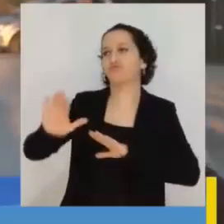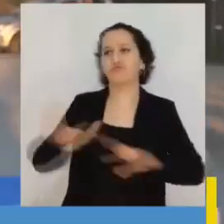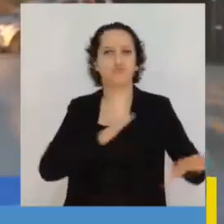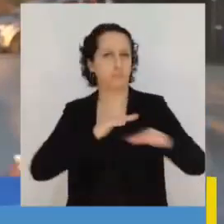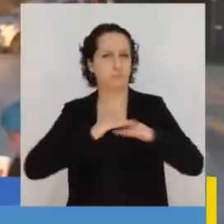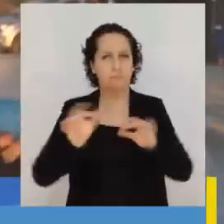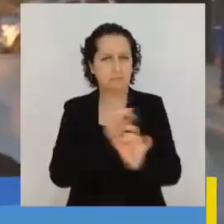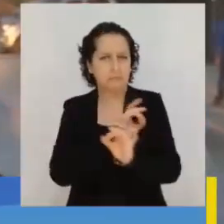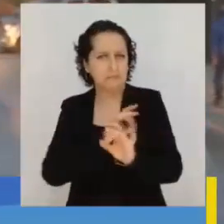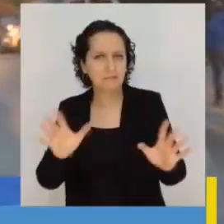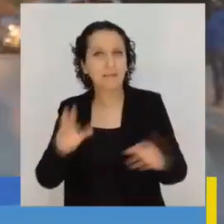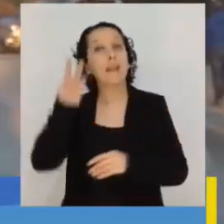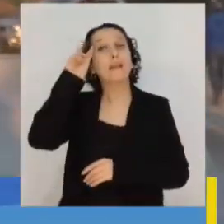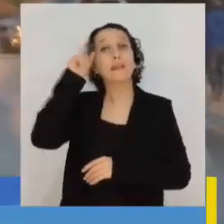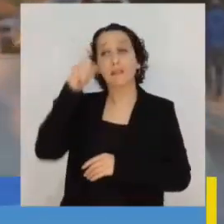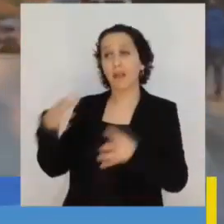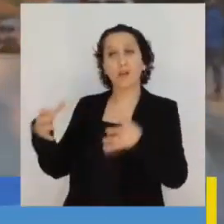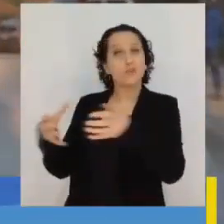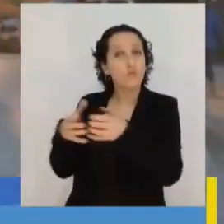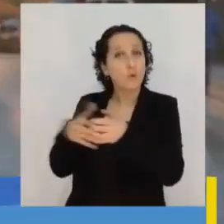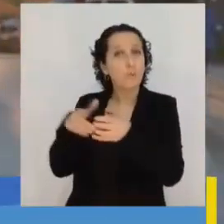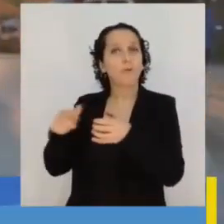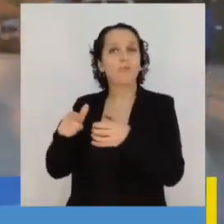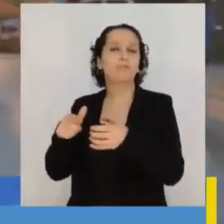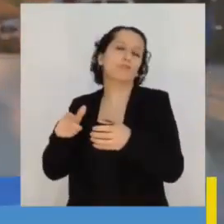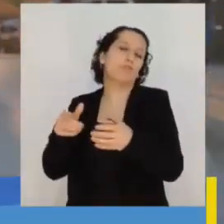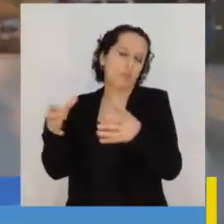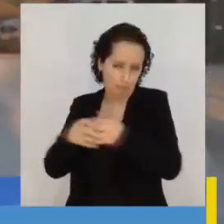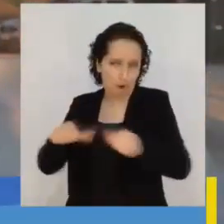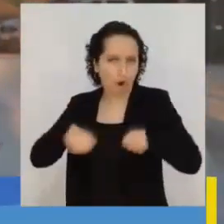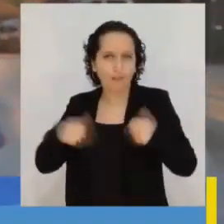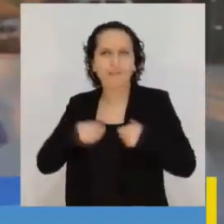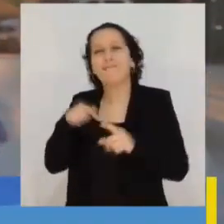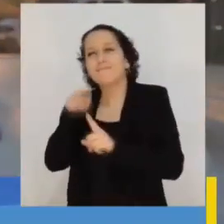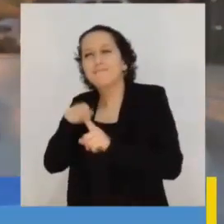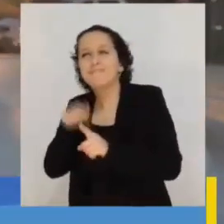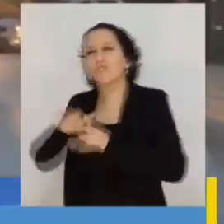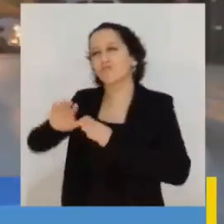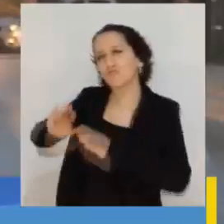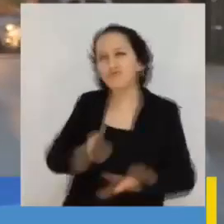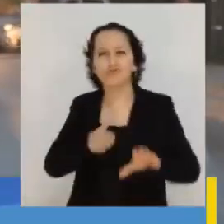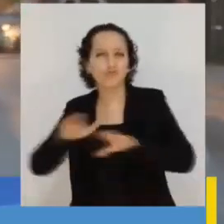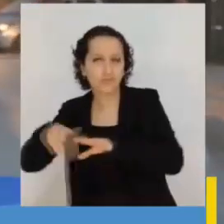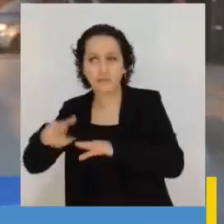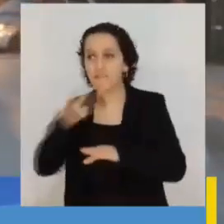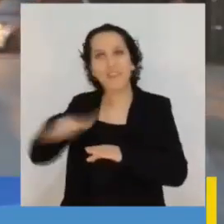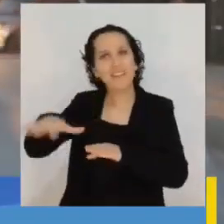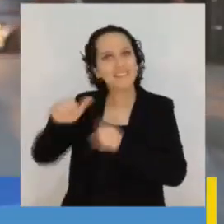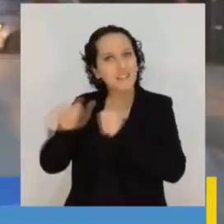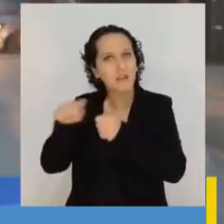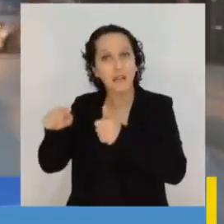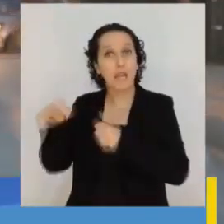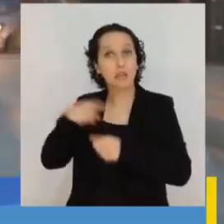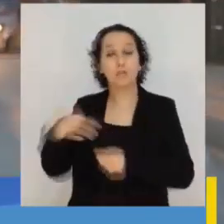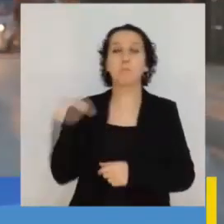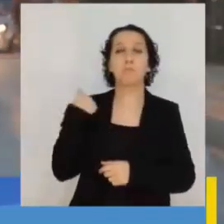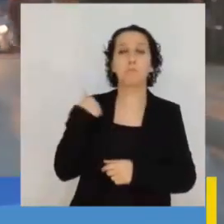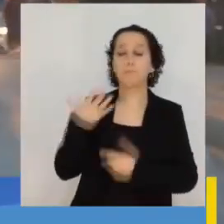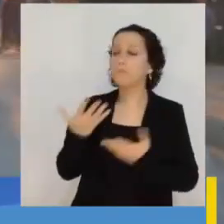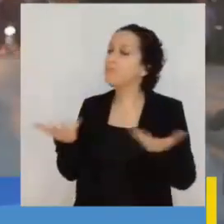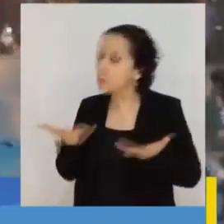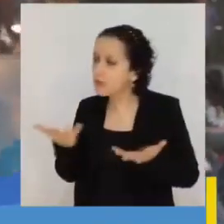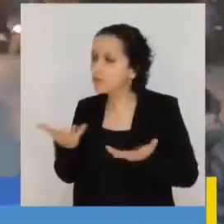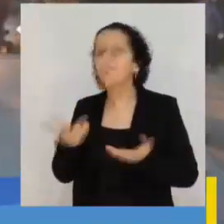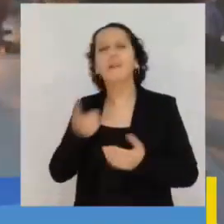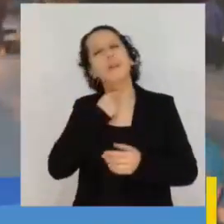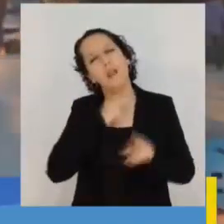fue una idea, una iniciativa de una agrupación de jóvenes amantes de este deporte, que son de aquí del sector y que nos llevaron esta idea al municipio,